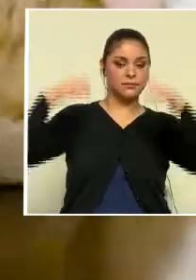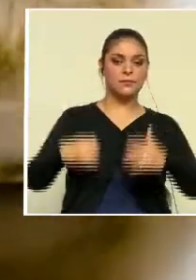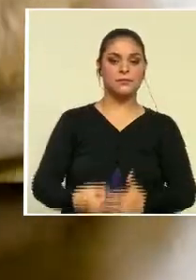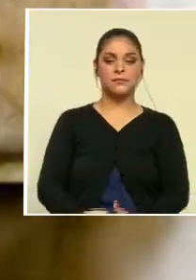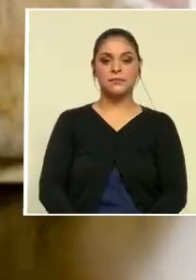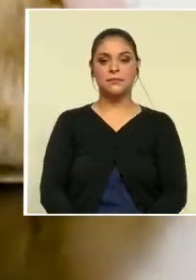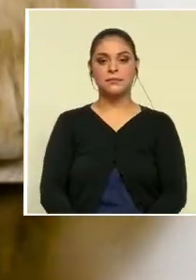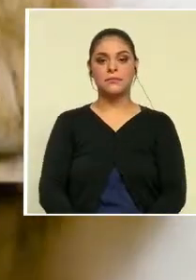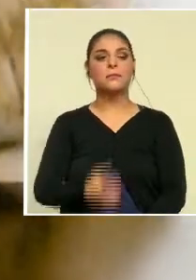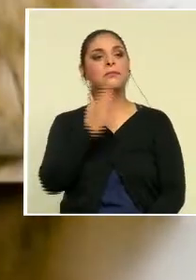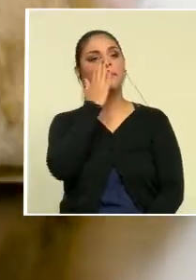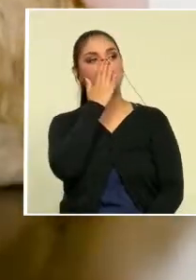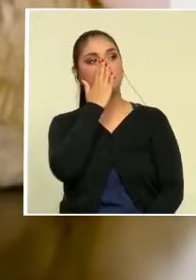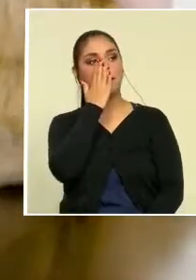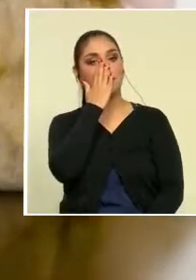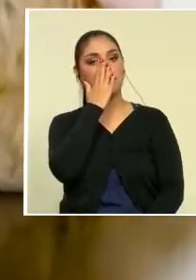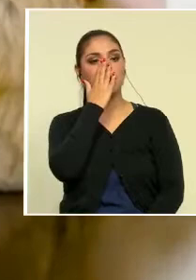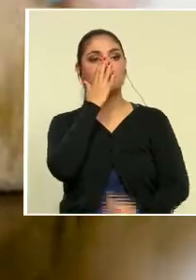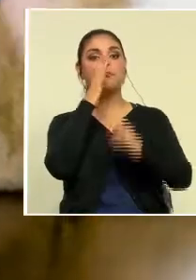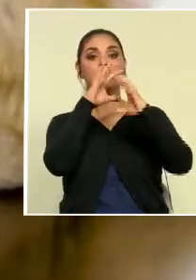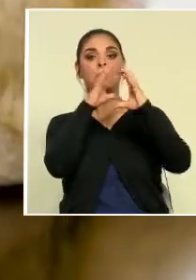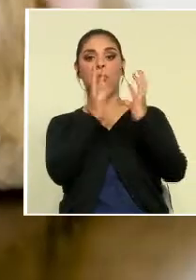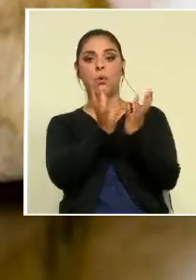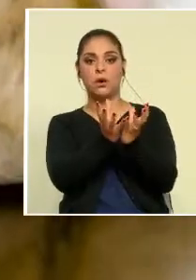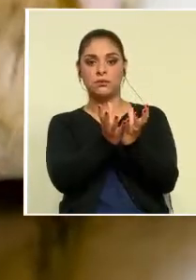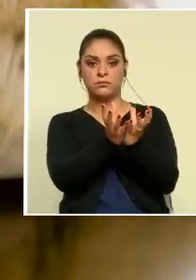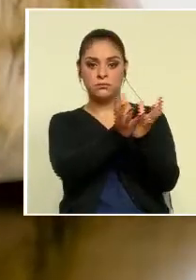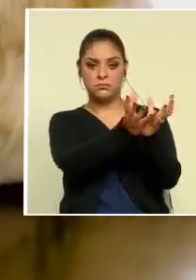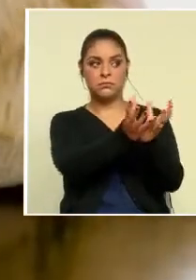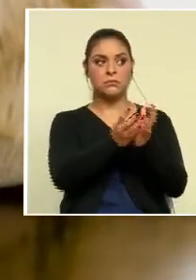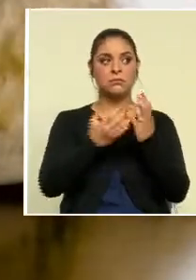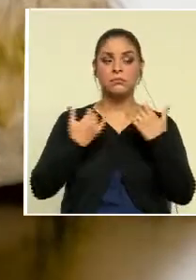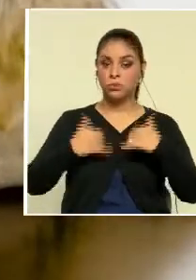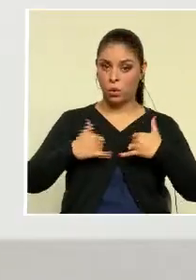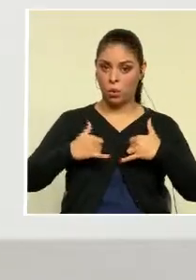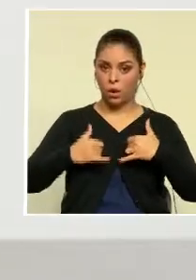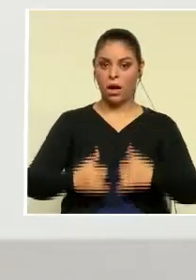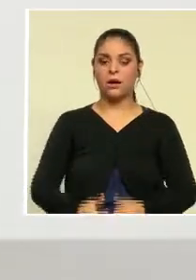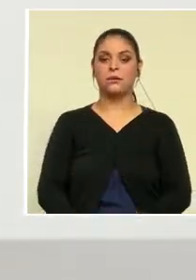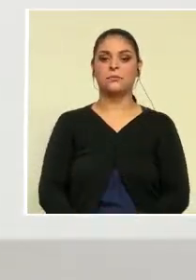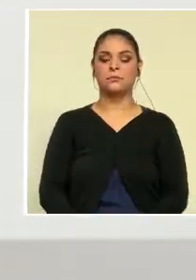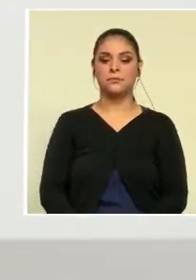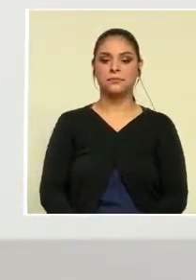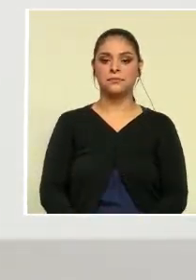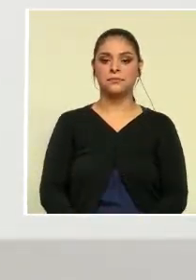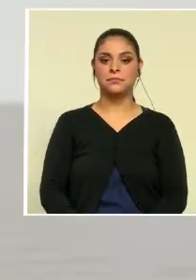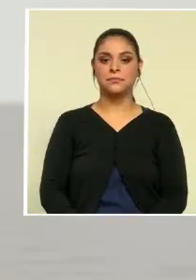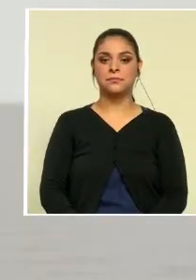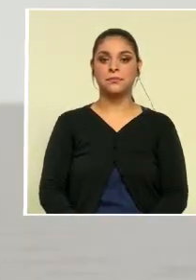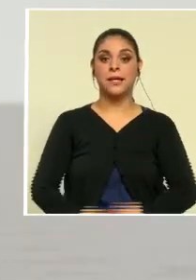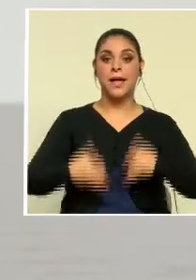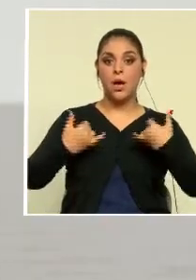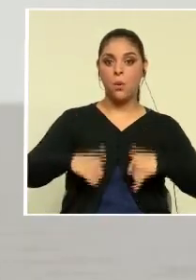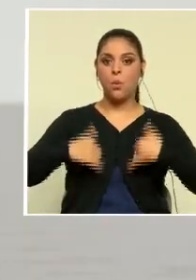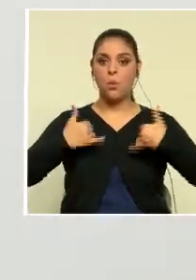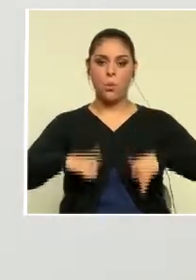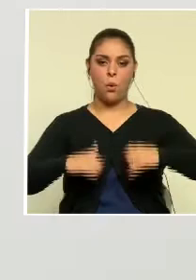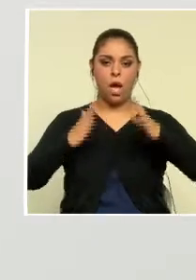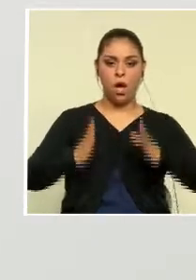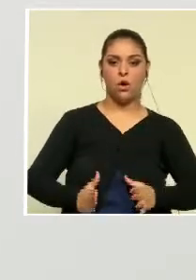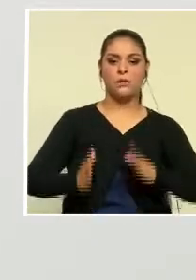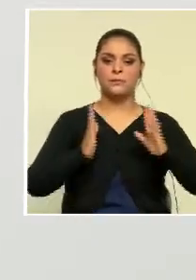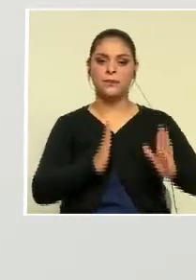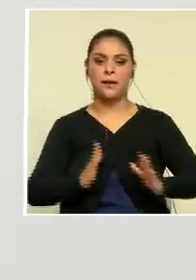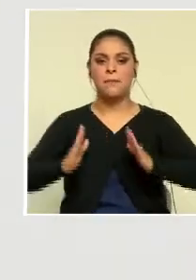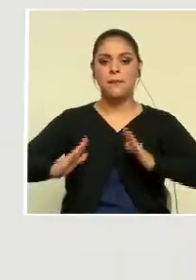mamá la anp o la vamos a jugar el jugador se prepara se